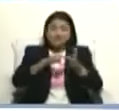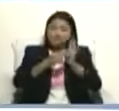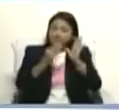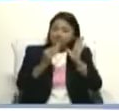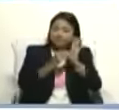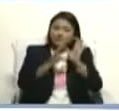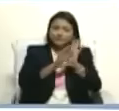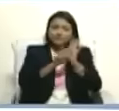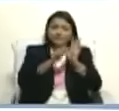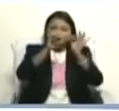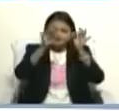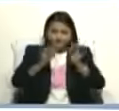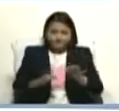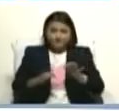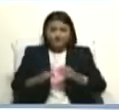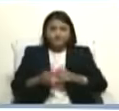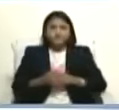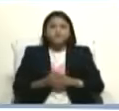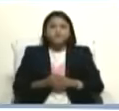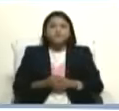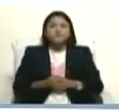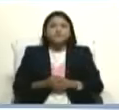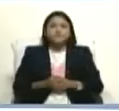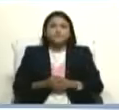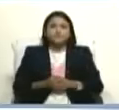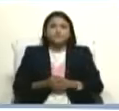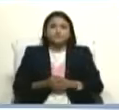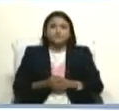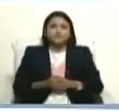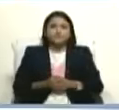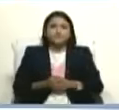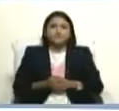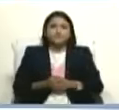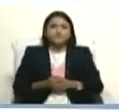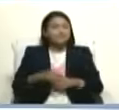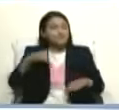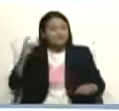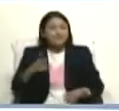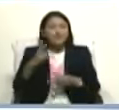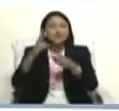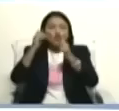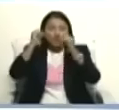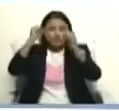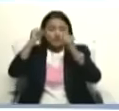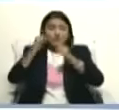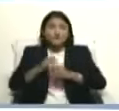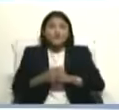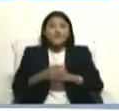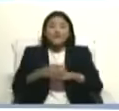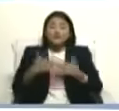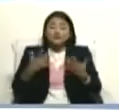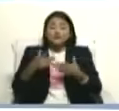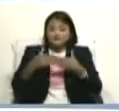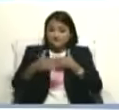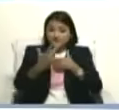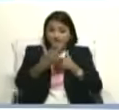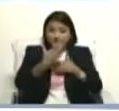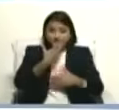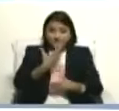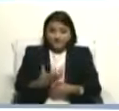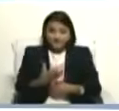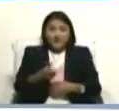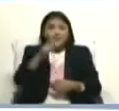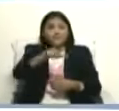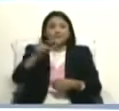constitucionalidad y autodeterminación han resultado victoriosas. El próximo 3 de diciembre, el